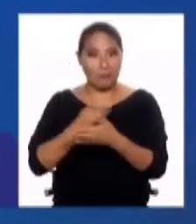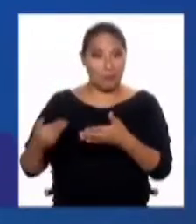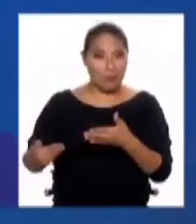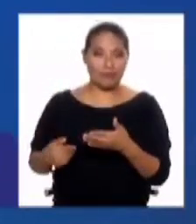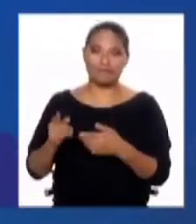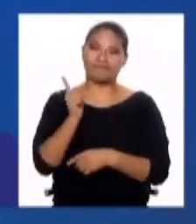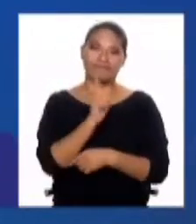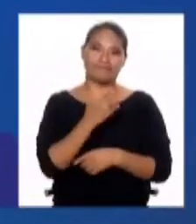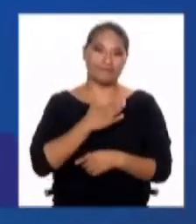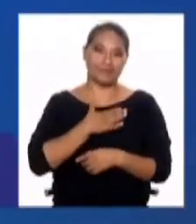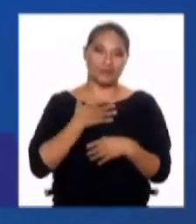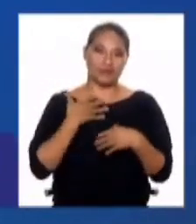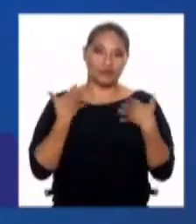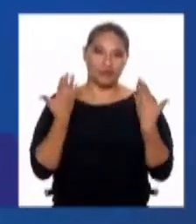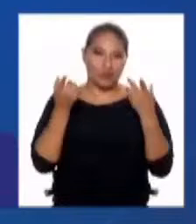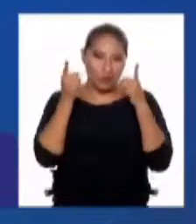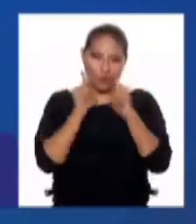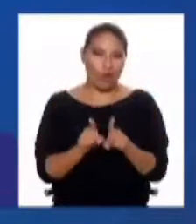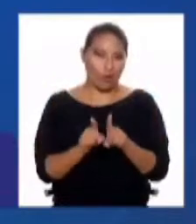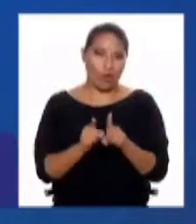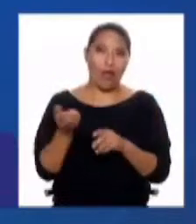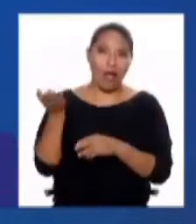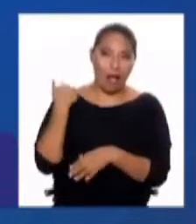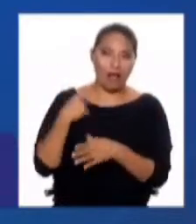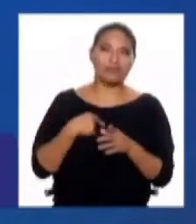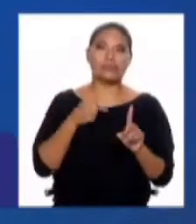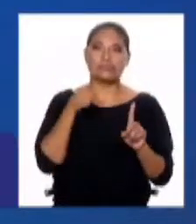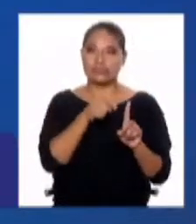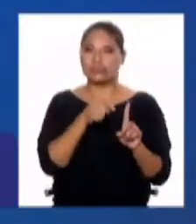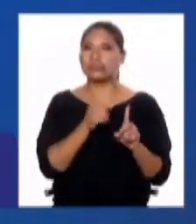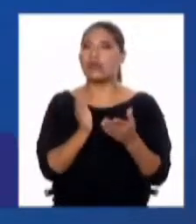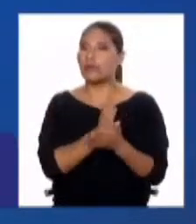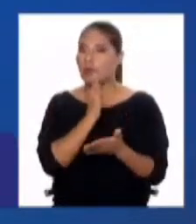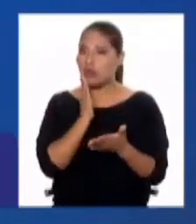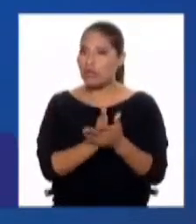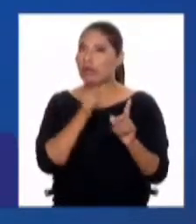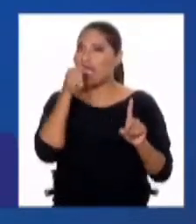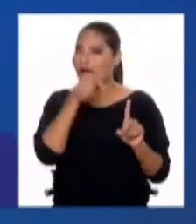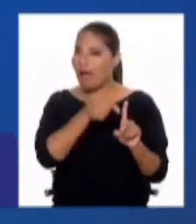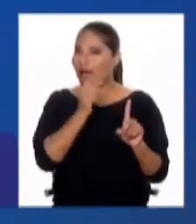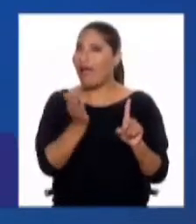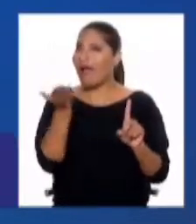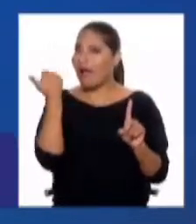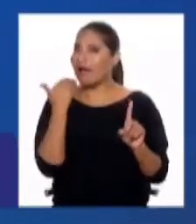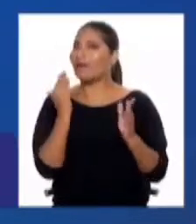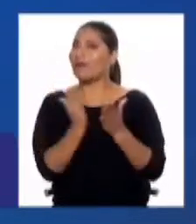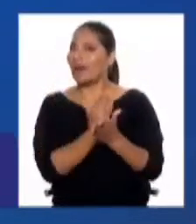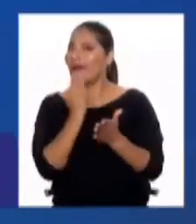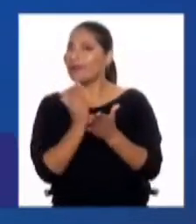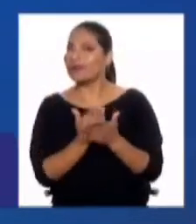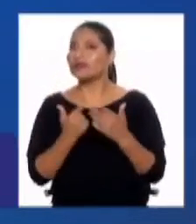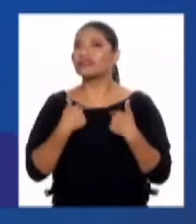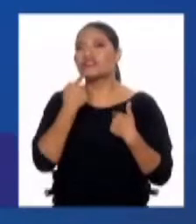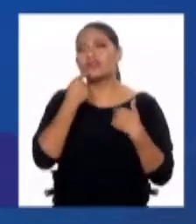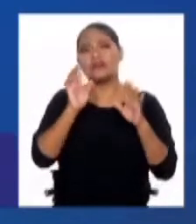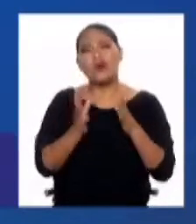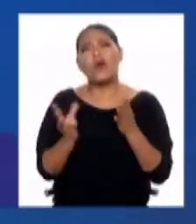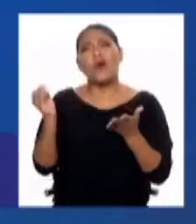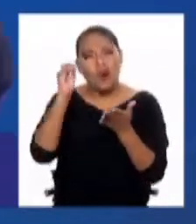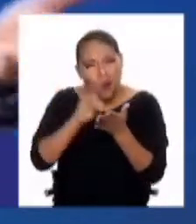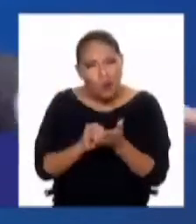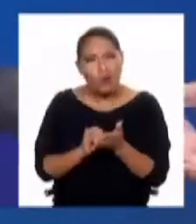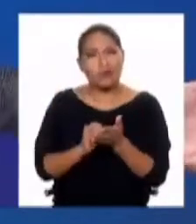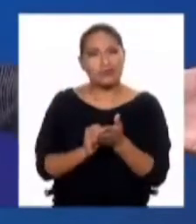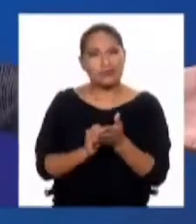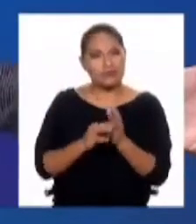desacuerdo porque ya habían empezado las acusaciones. Yo le dije, ¿para qué te metes en eso?